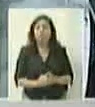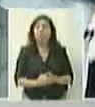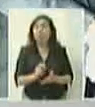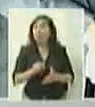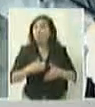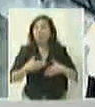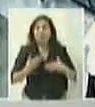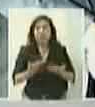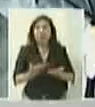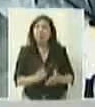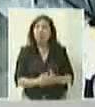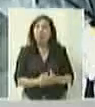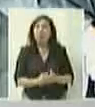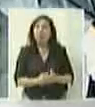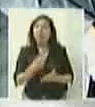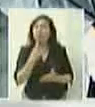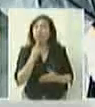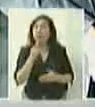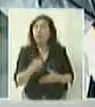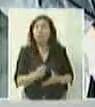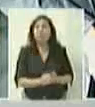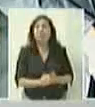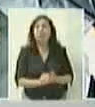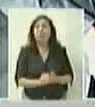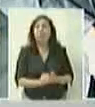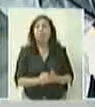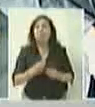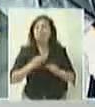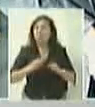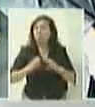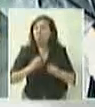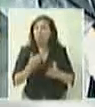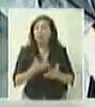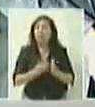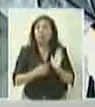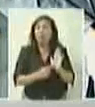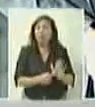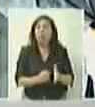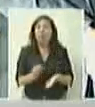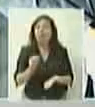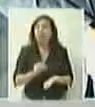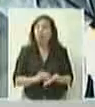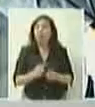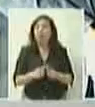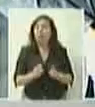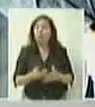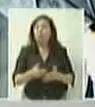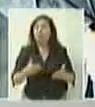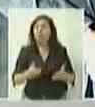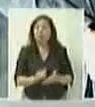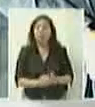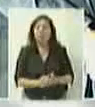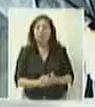Pero no podemos estar pretendiendo acusar a un, más bien, medio de comunicación que ha demostrado, además, a diferencia de periodos